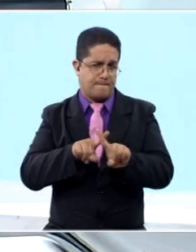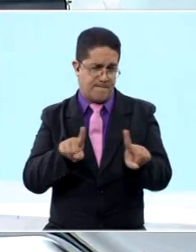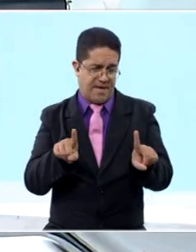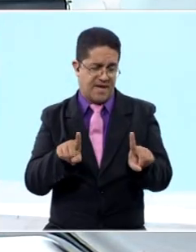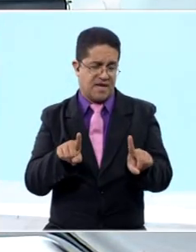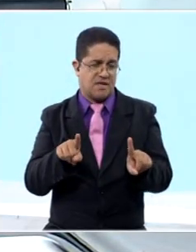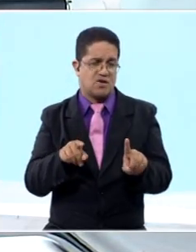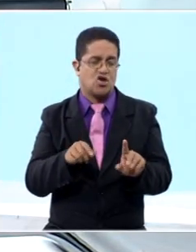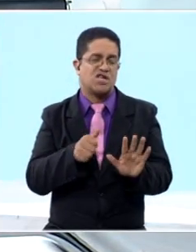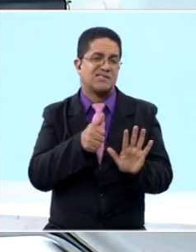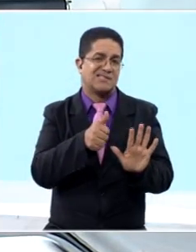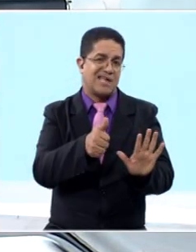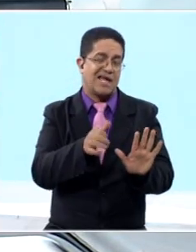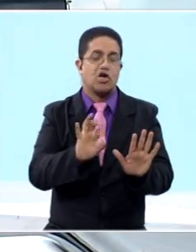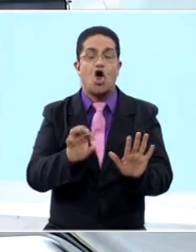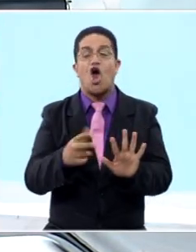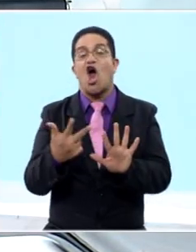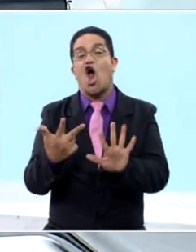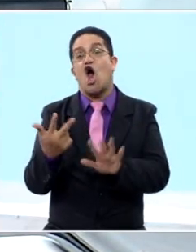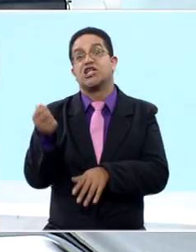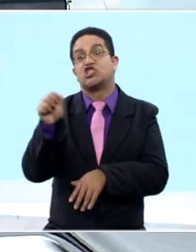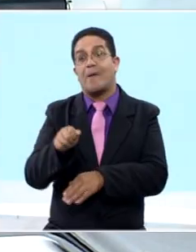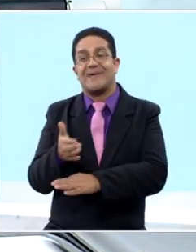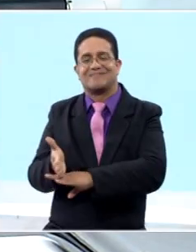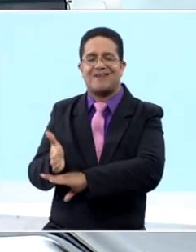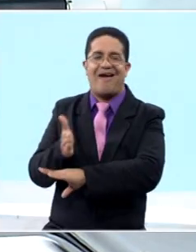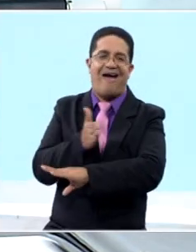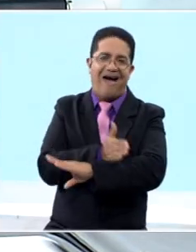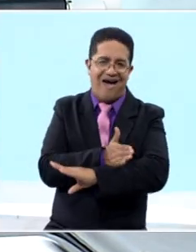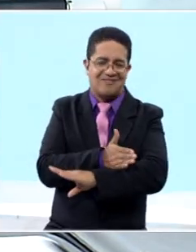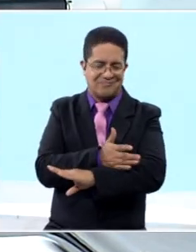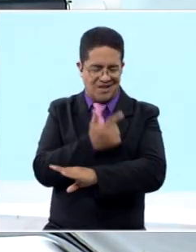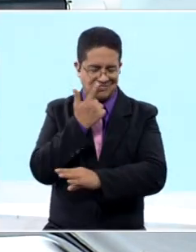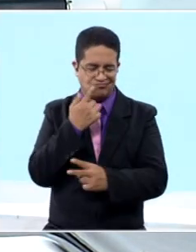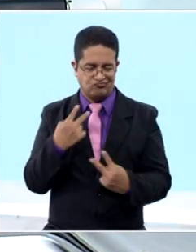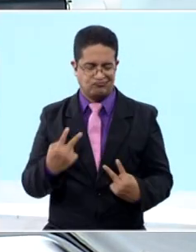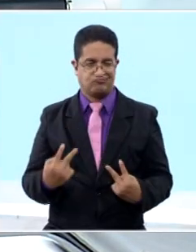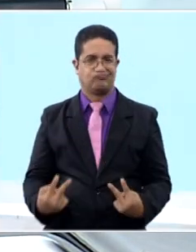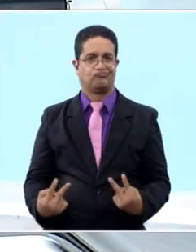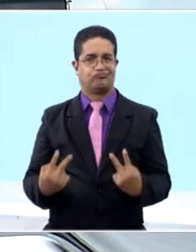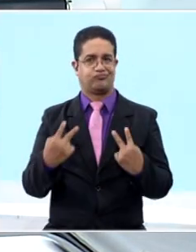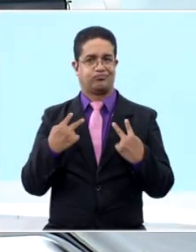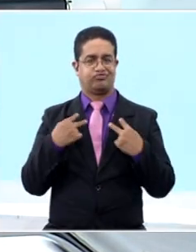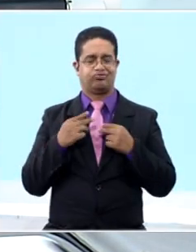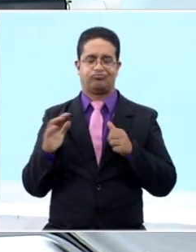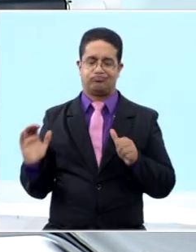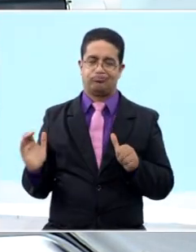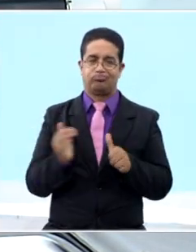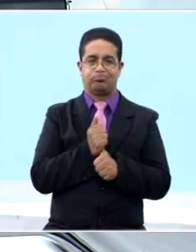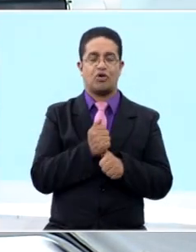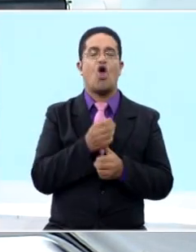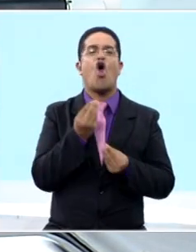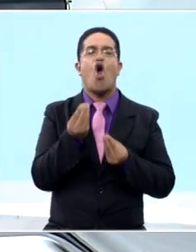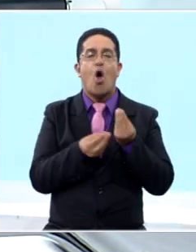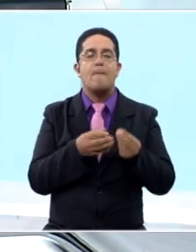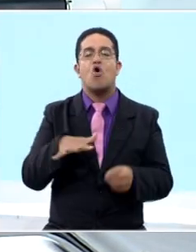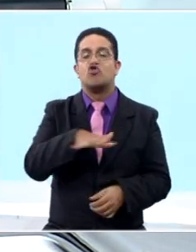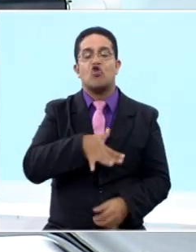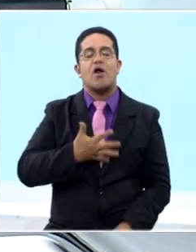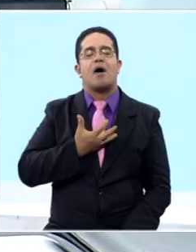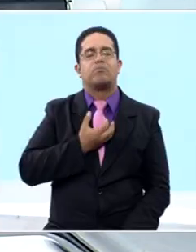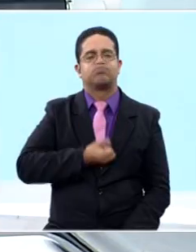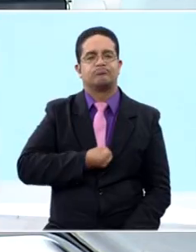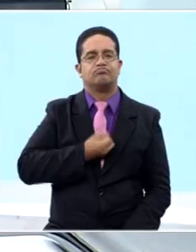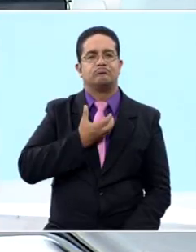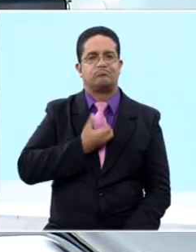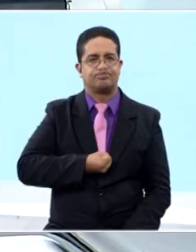puedo 6 hasta 8 meses antes de que lo vea de manera estructural, yo puedo ver cómo hay una zona del músculo